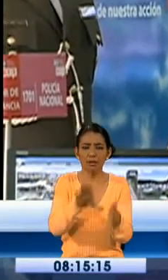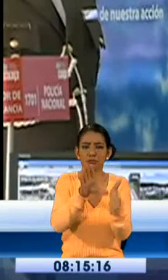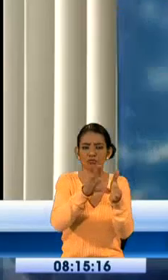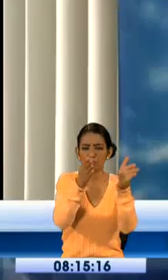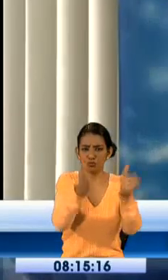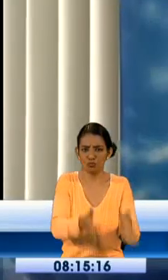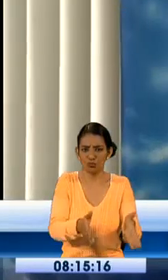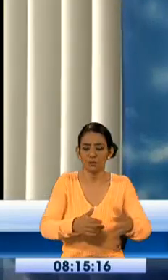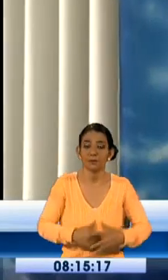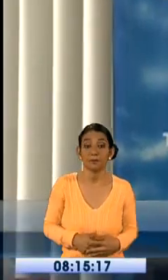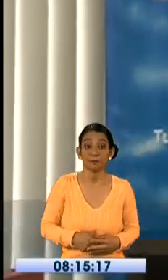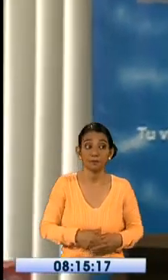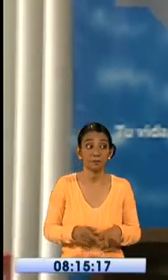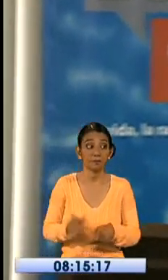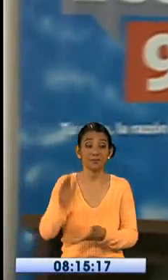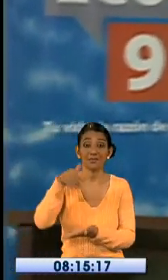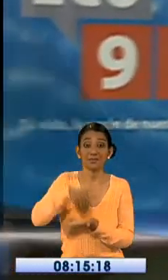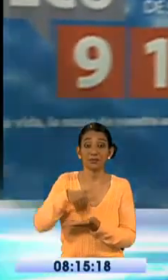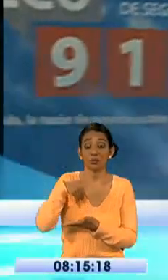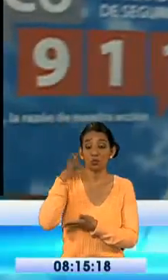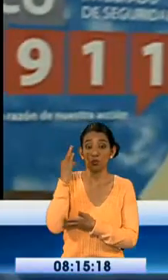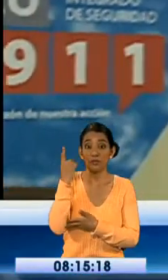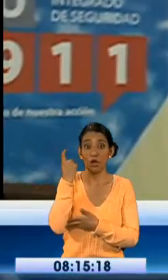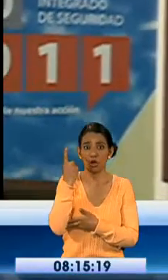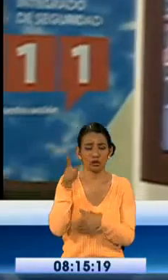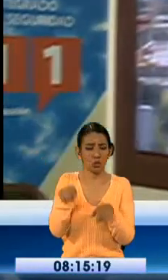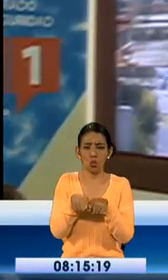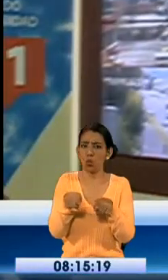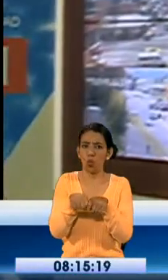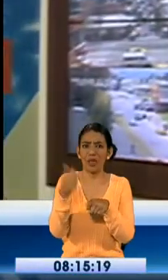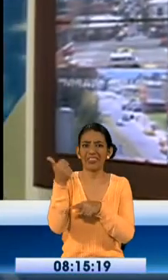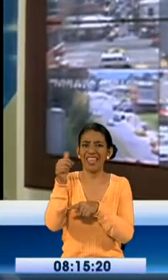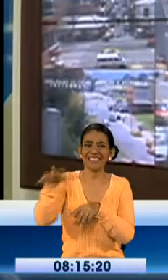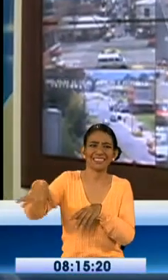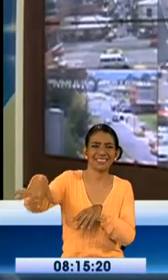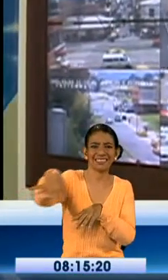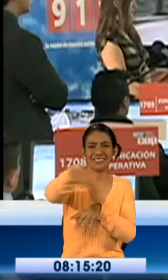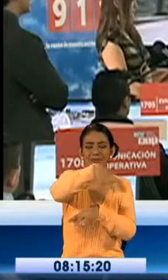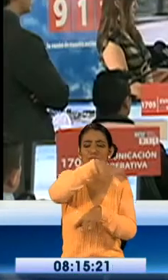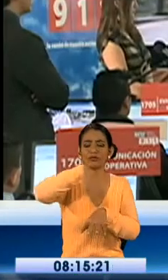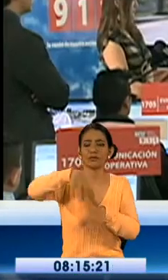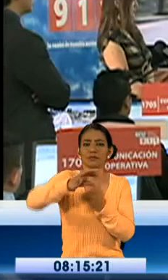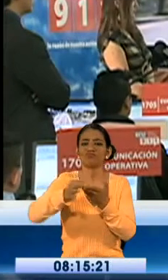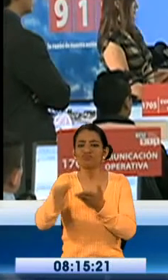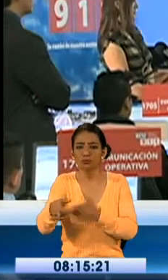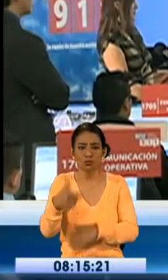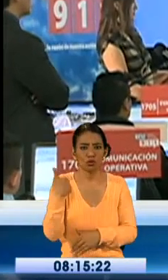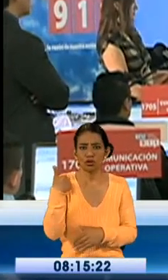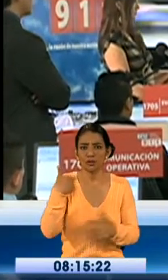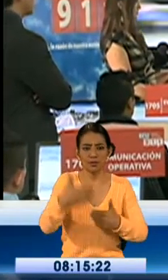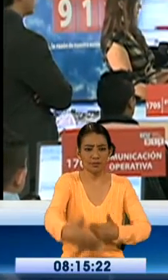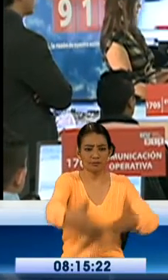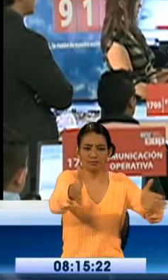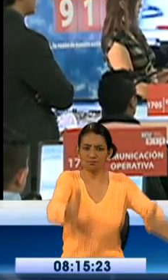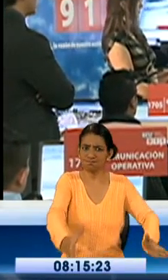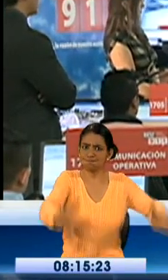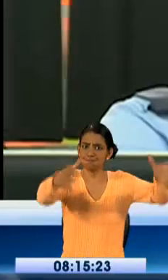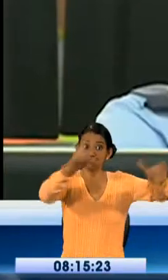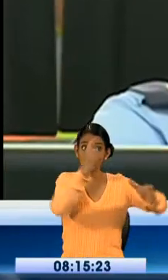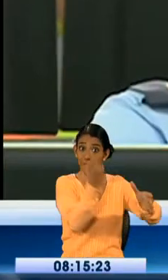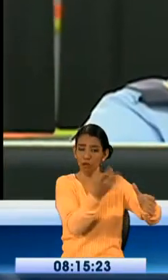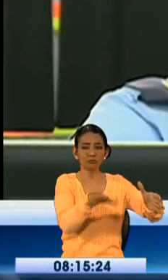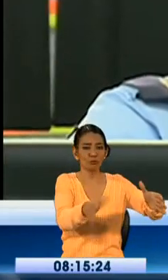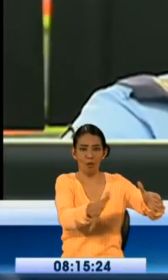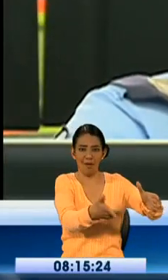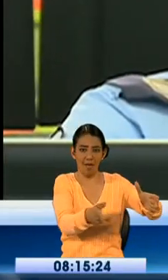conciudadanos. Este centro es parte de la implementación de las 10 salas operativas en varias provincias y cantones que no cuentan con la edificación del ECU 911 y cuyo